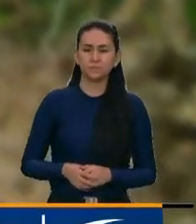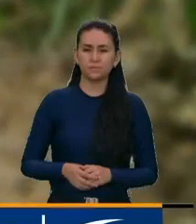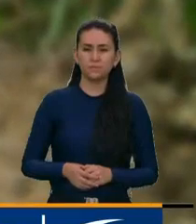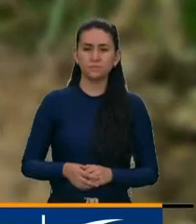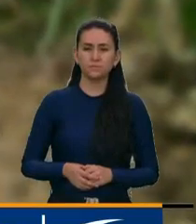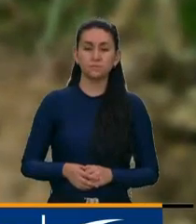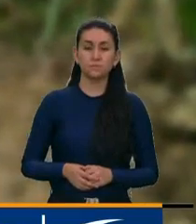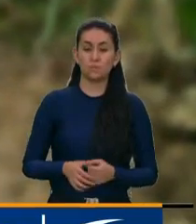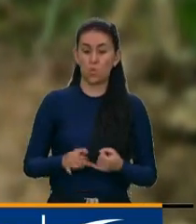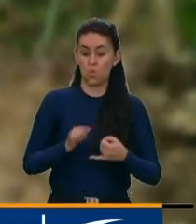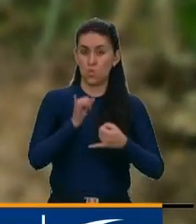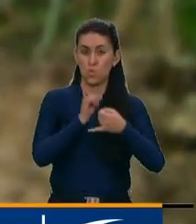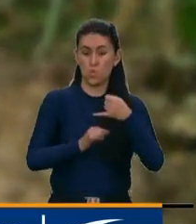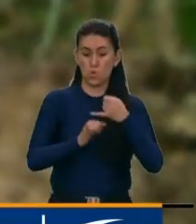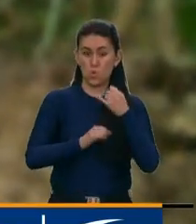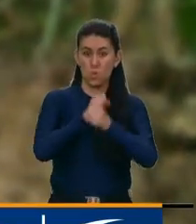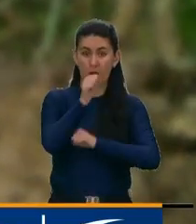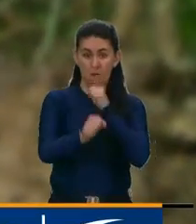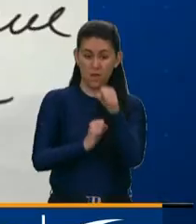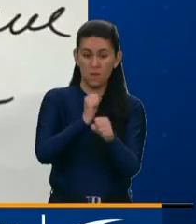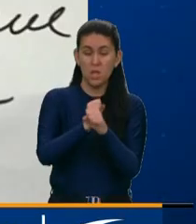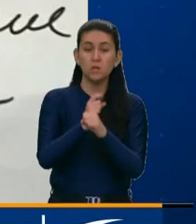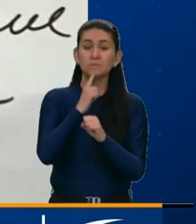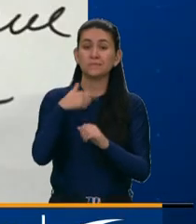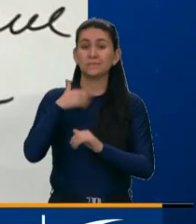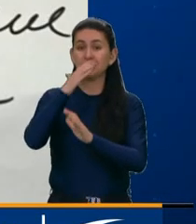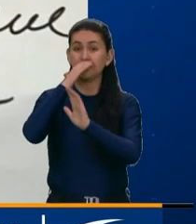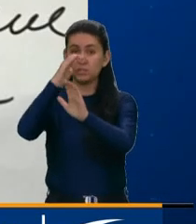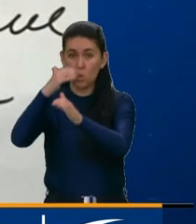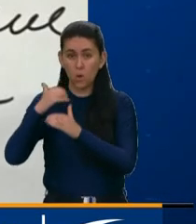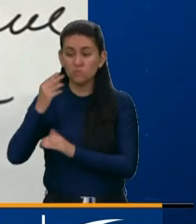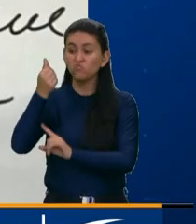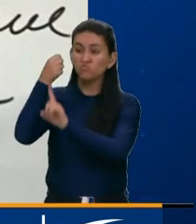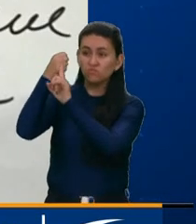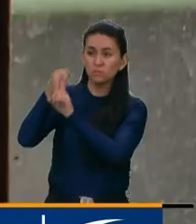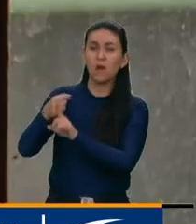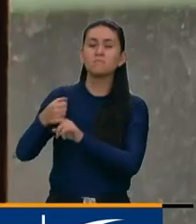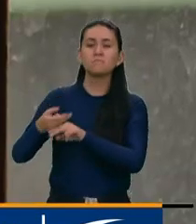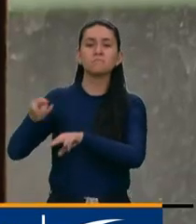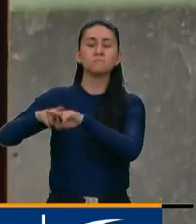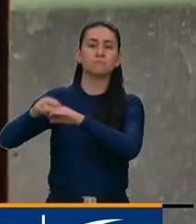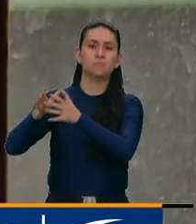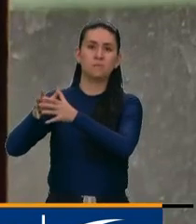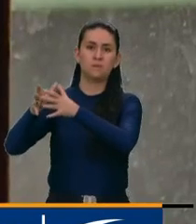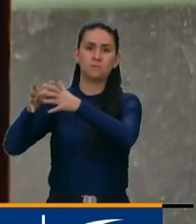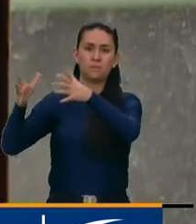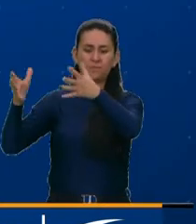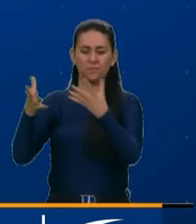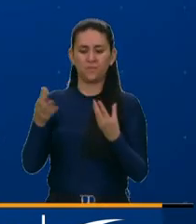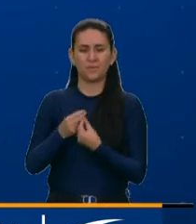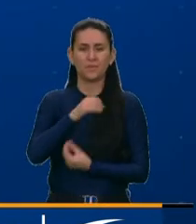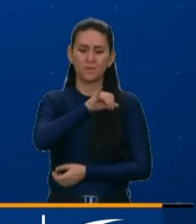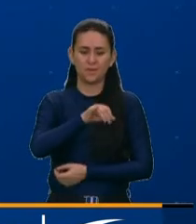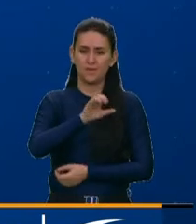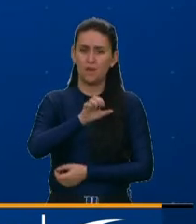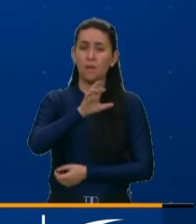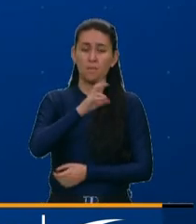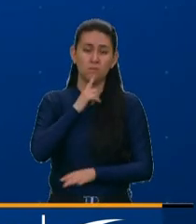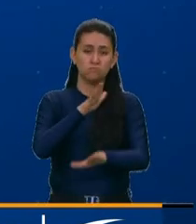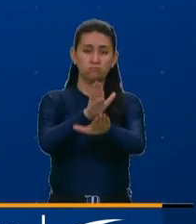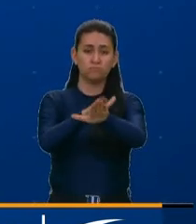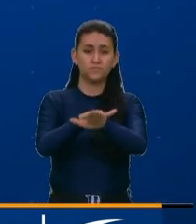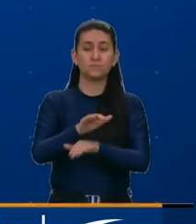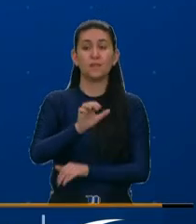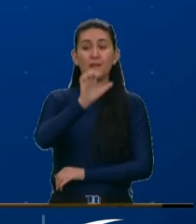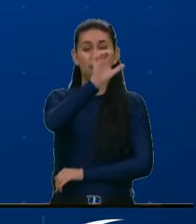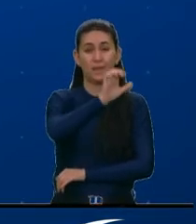En el último año, el secuestro y la extorsión han aumentado, según el informe del equipo de advertencia y riesgos de la JEP. Por ejemplo, entre enero y